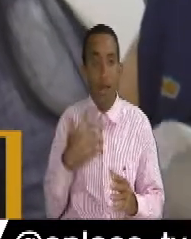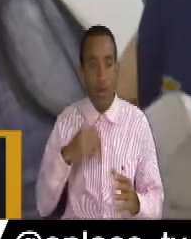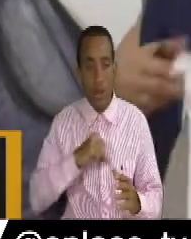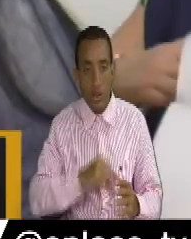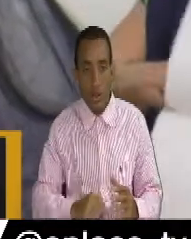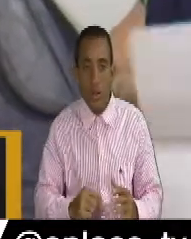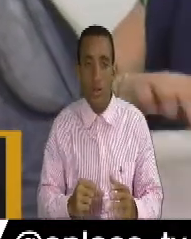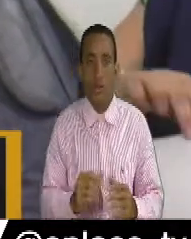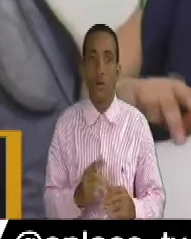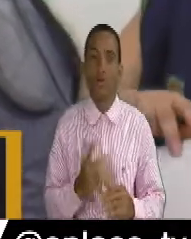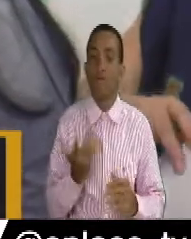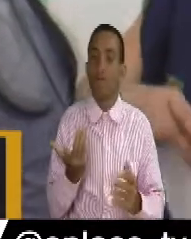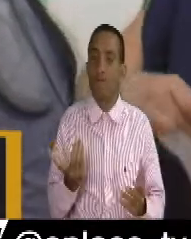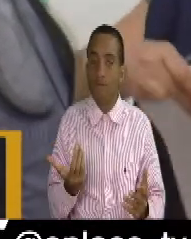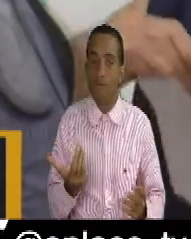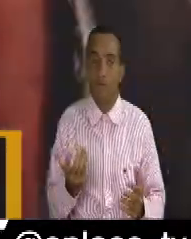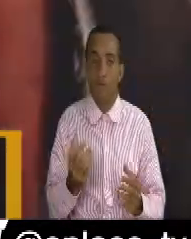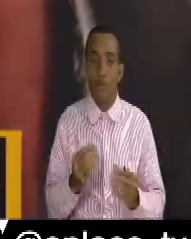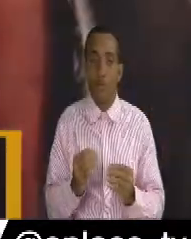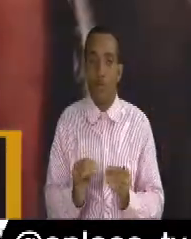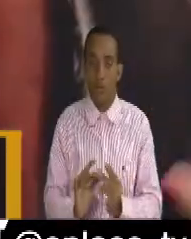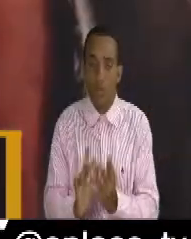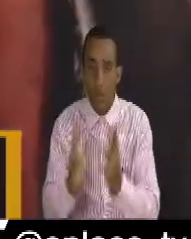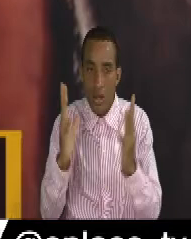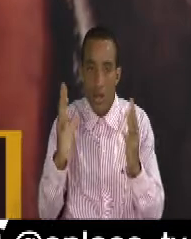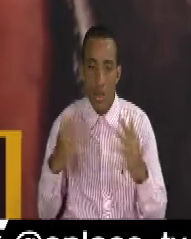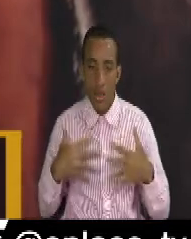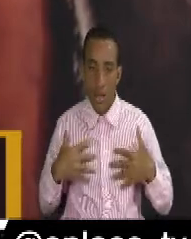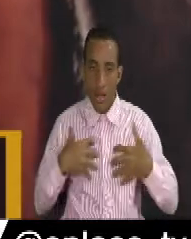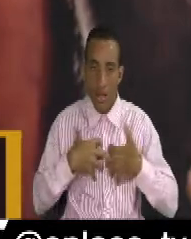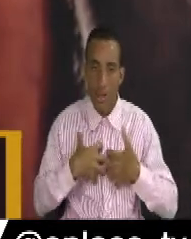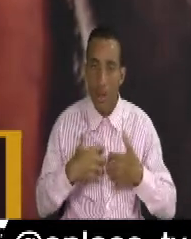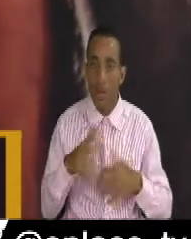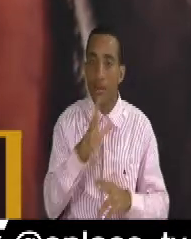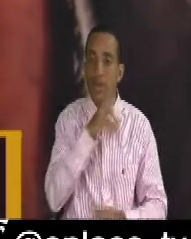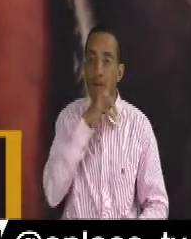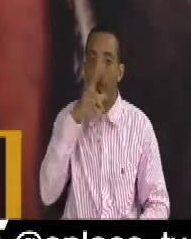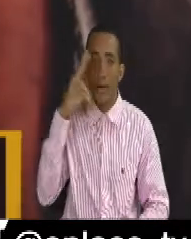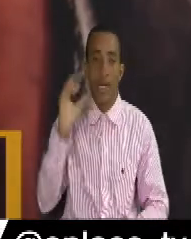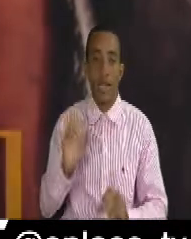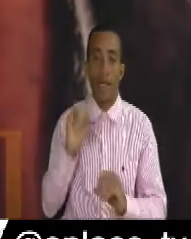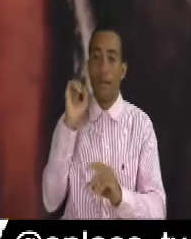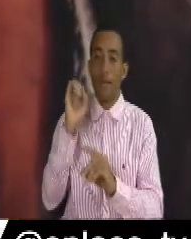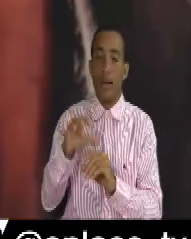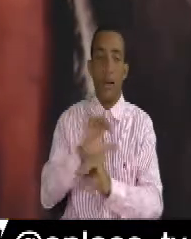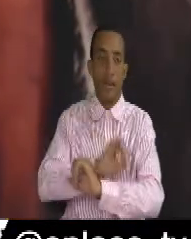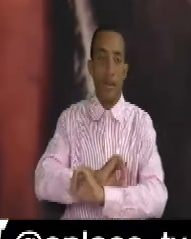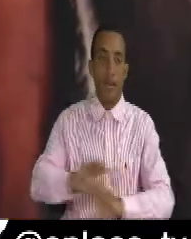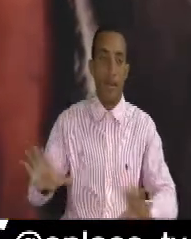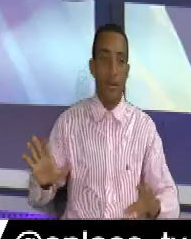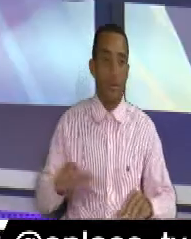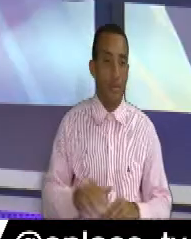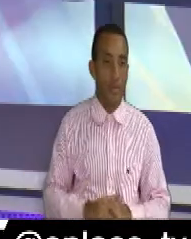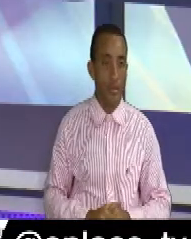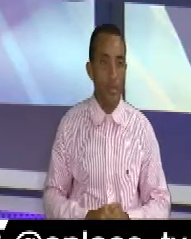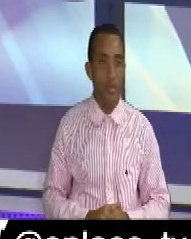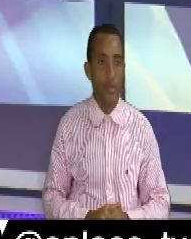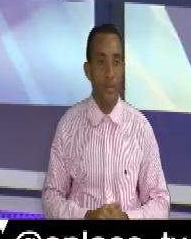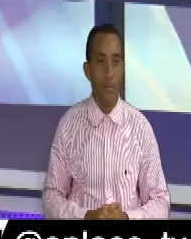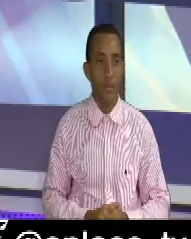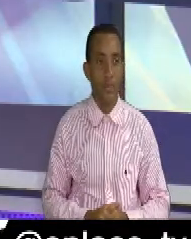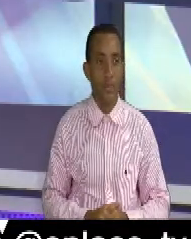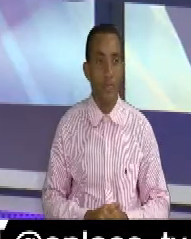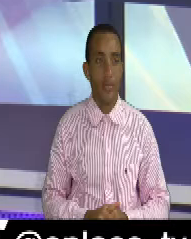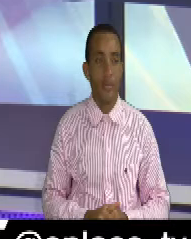Su predio, cultivos de pan, coger y animales quedaron en su finca abandonados en San Pablo, Sur de Bolívar.